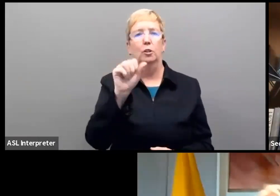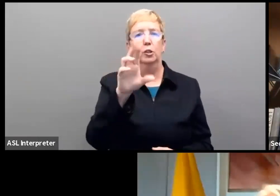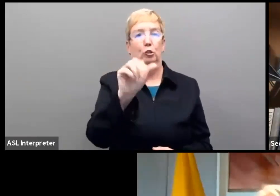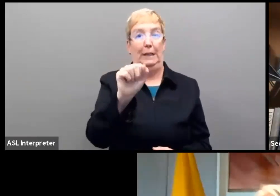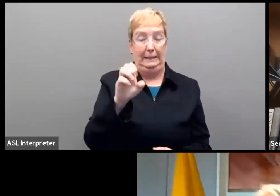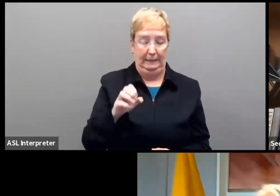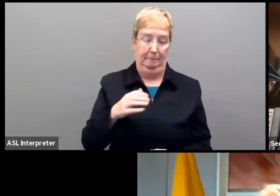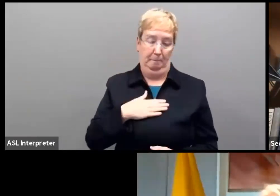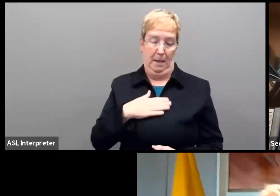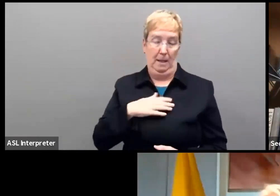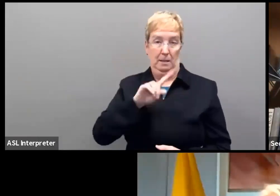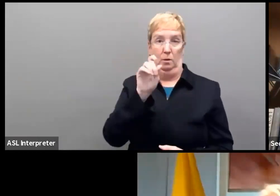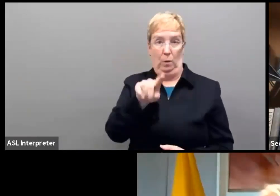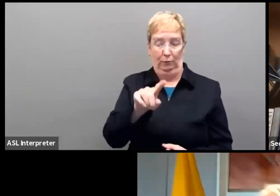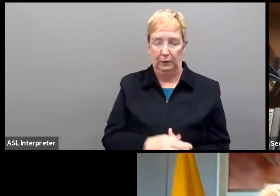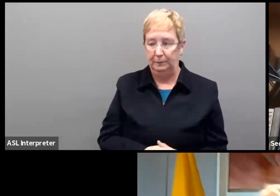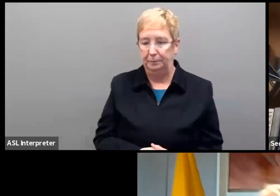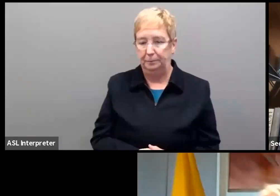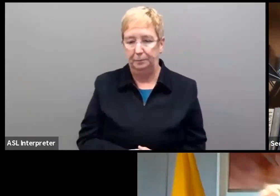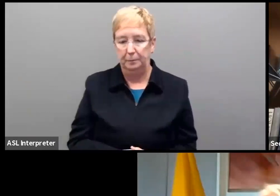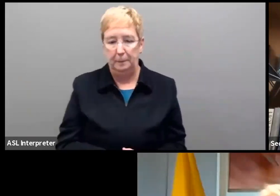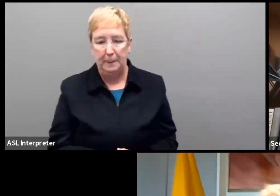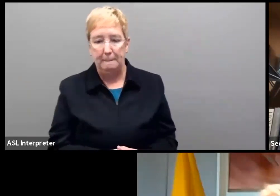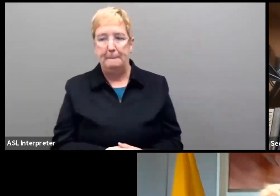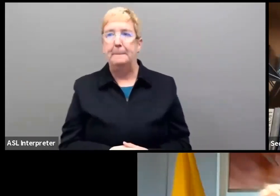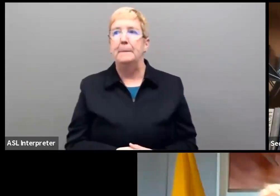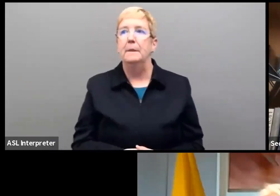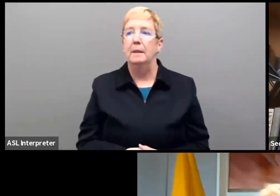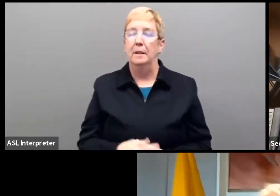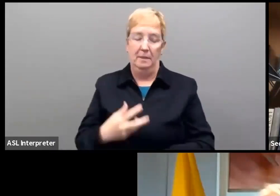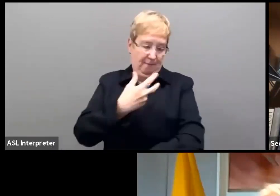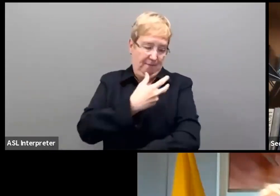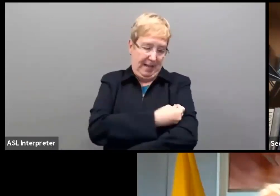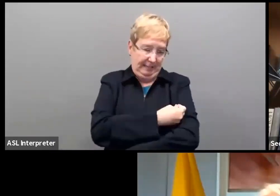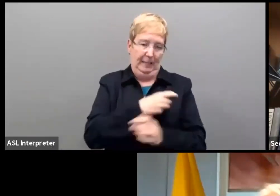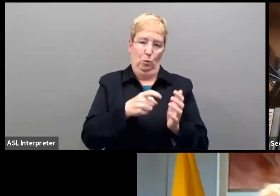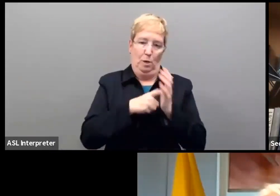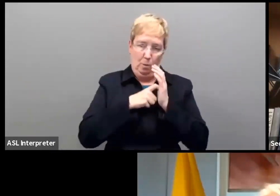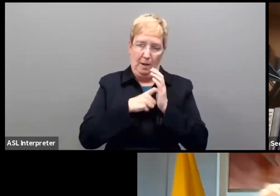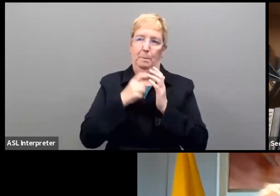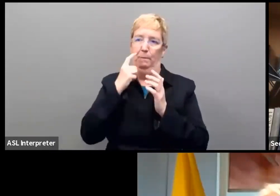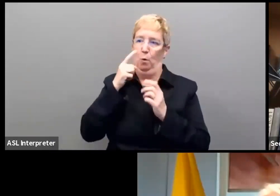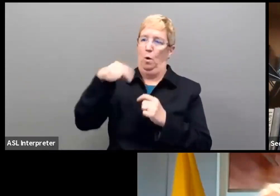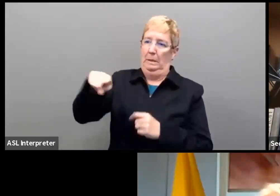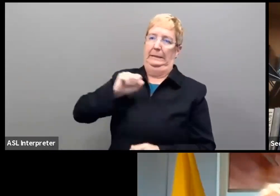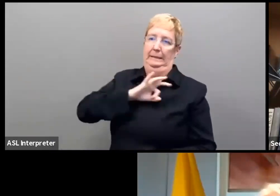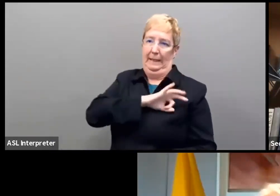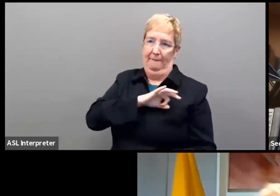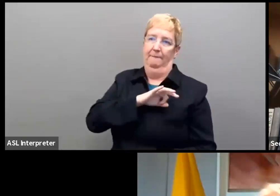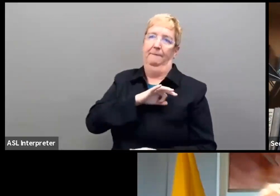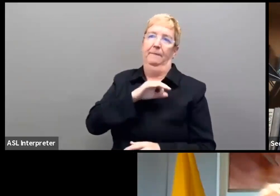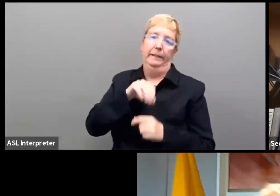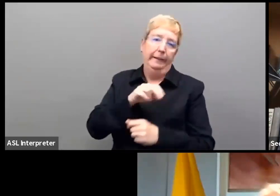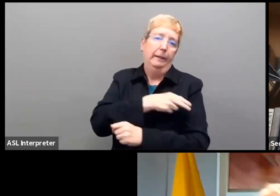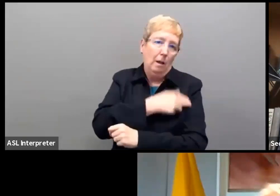muy rápidamente. En un evento de alta propagación, lo primero que vemos es un aumento drástico de casos en